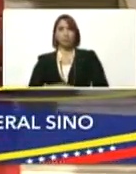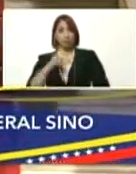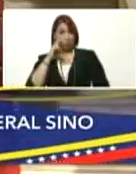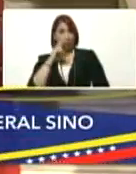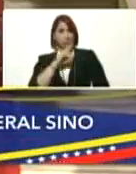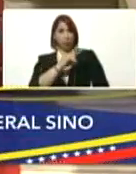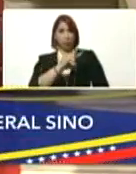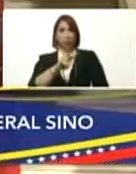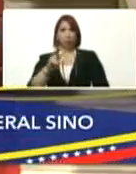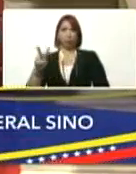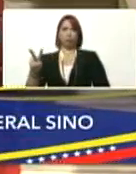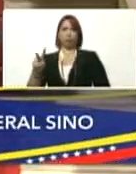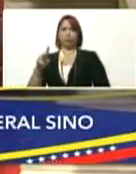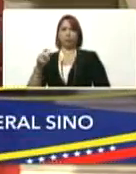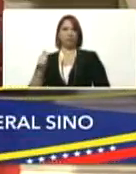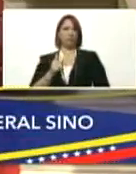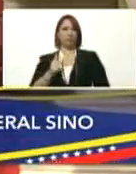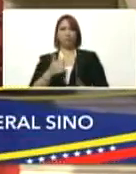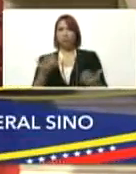visualizando el resto